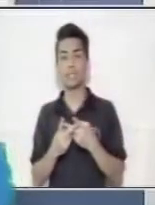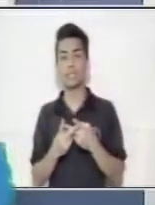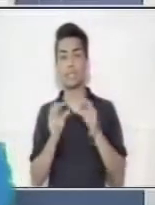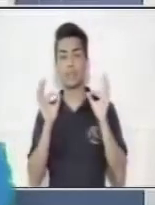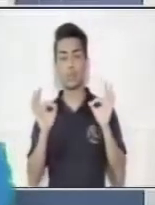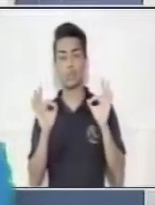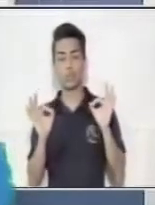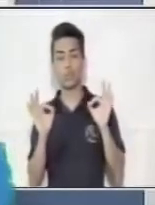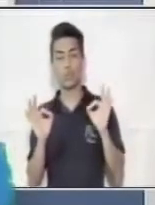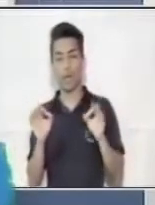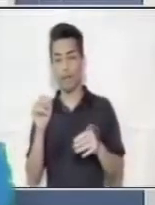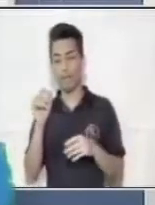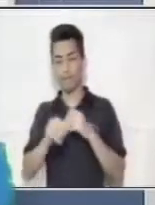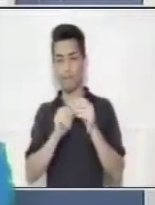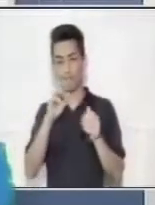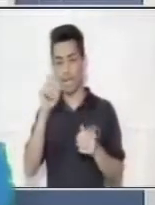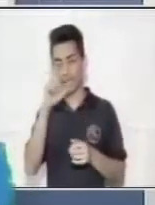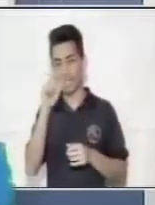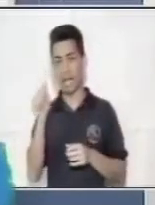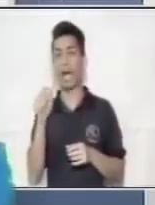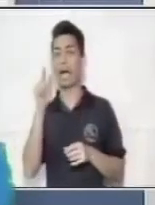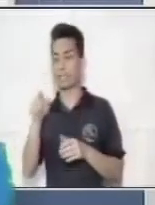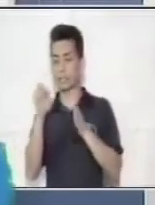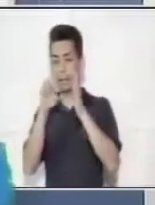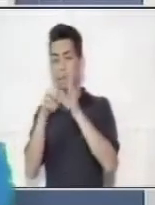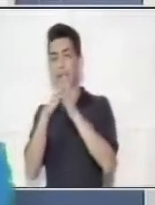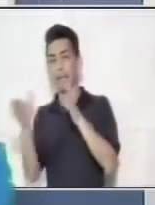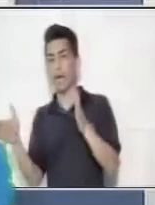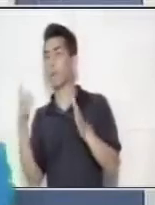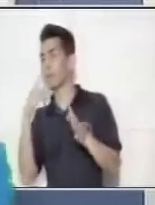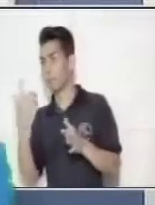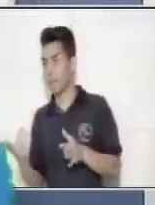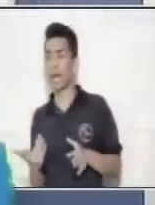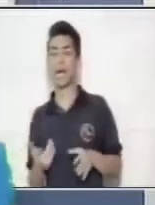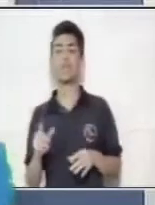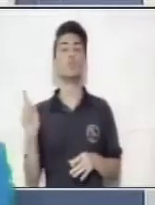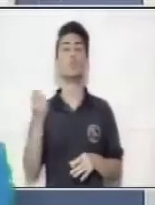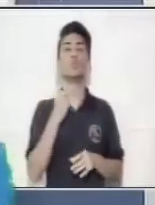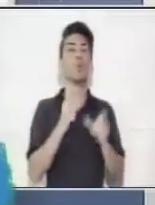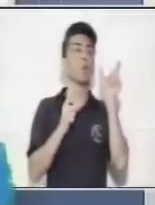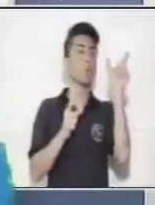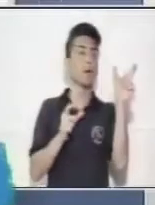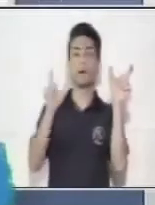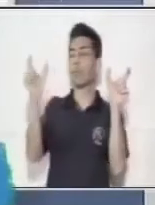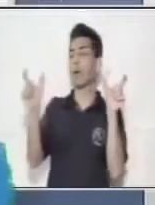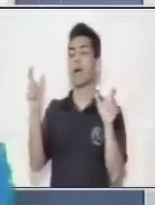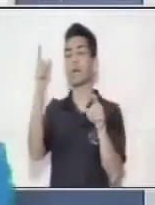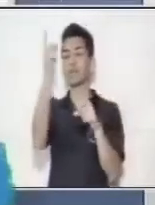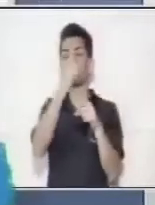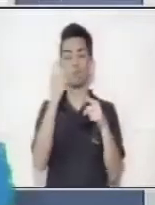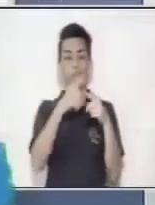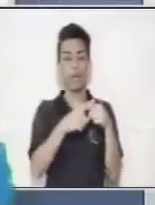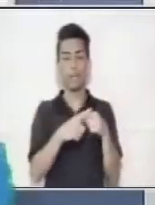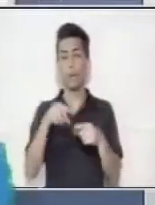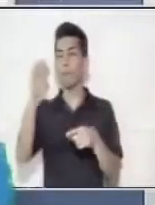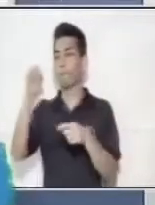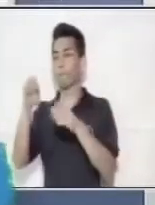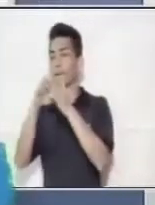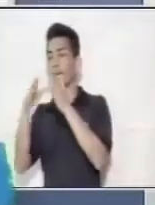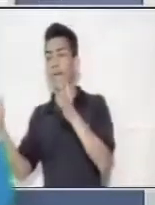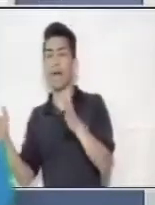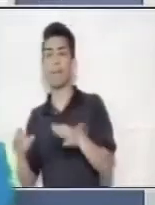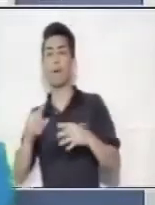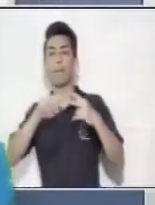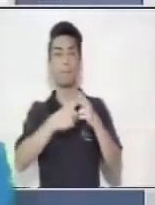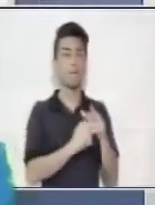muy importante que nosotros podamos identificar que no solamente un sujeto y un predicado va a iniciar o va a finalizar en una oración, sino que va a